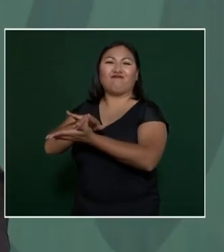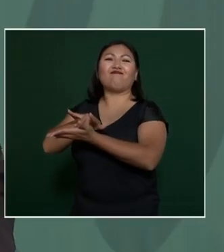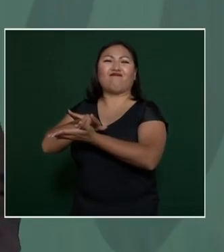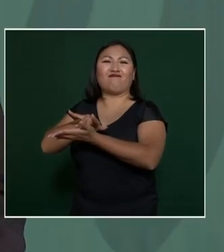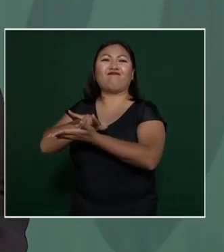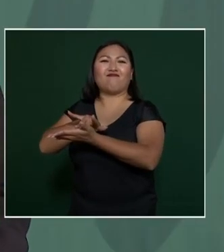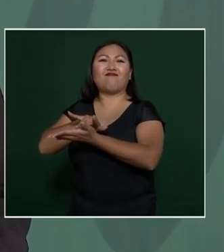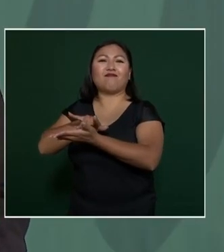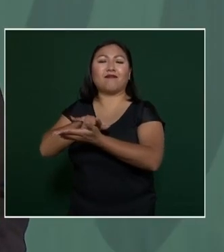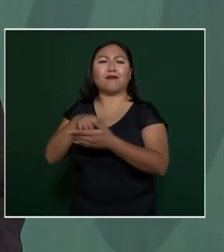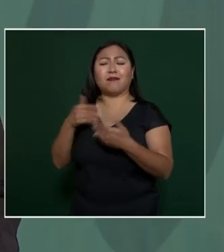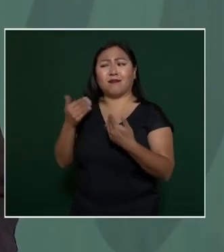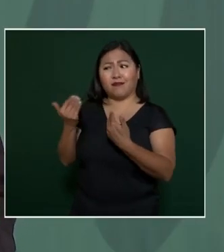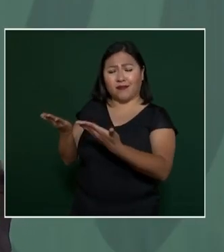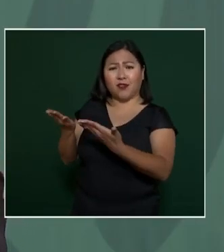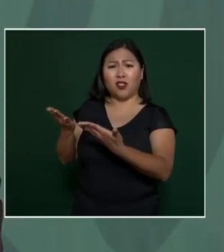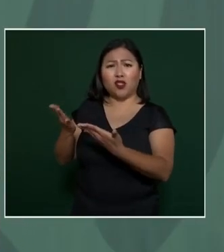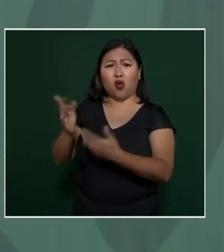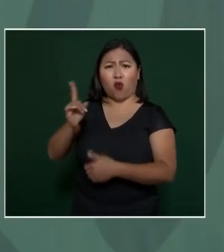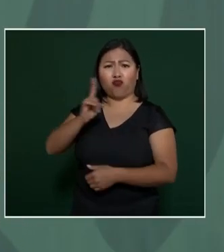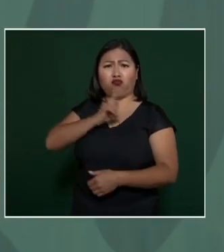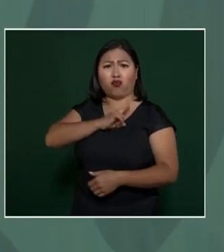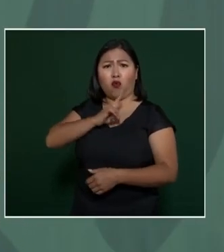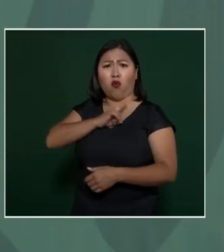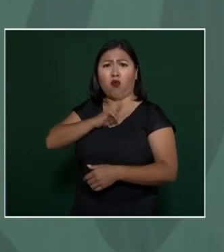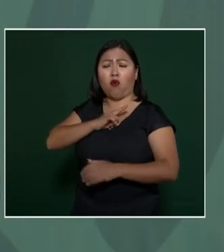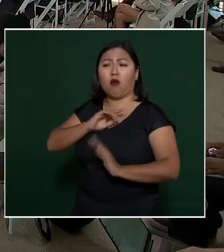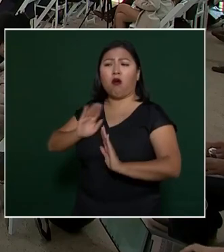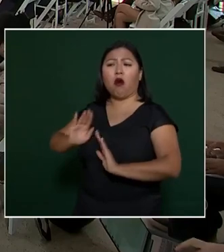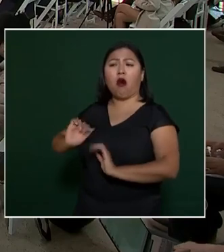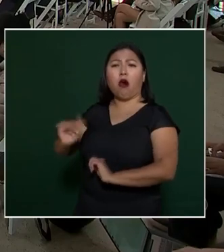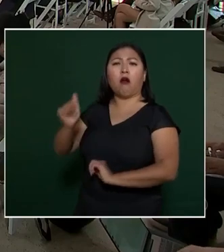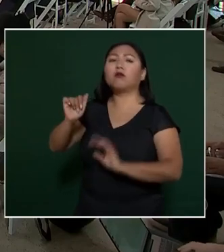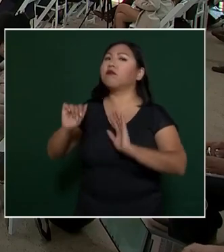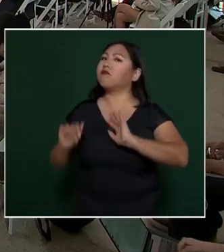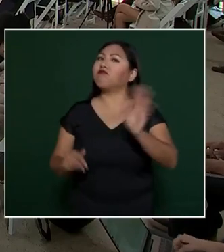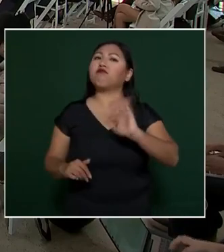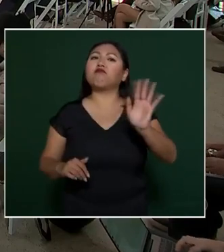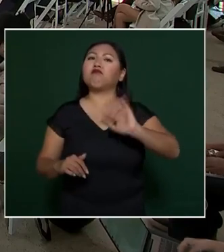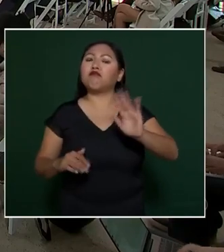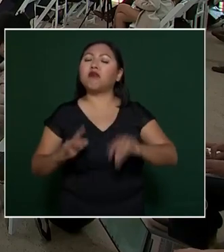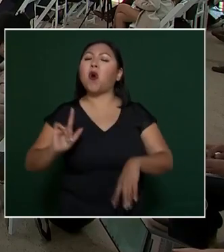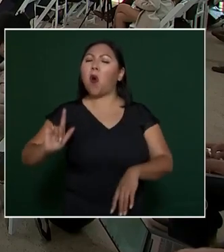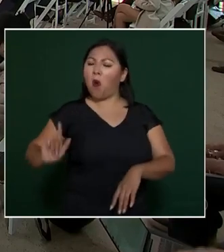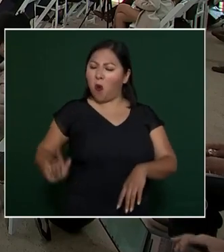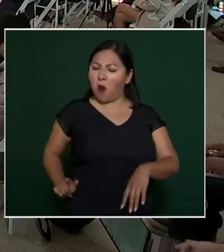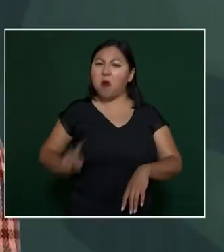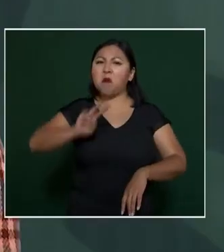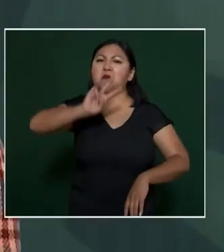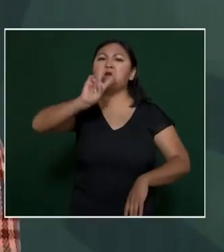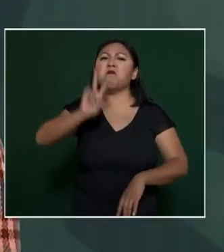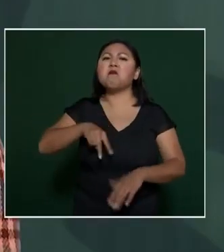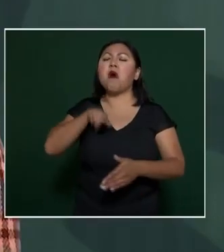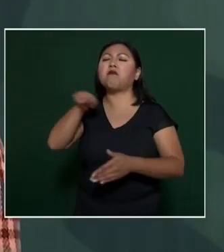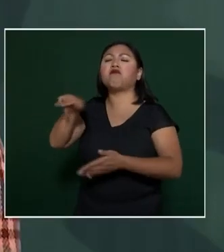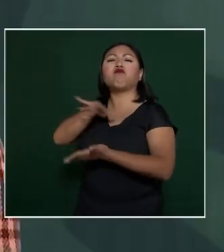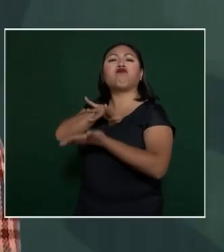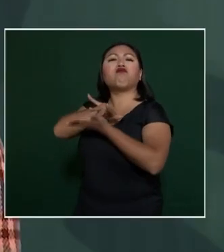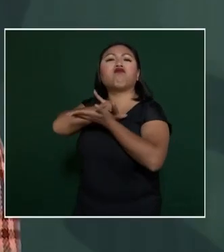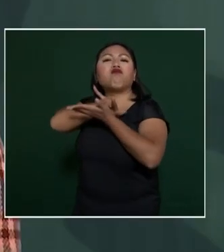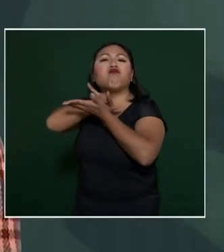Marina del Pilar no está sola tiene todo el apoyo todo el respaldo del gobierno